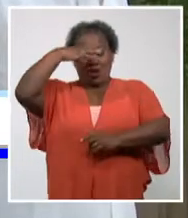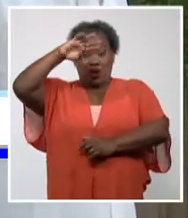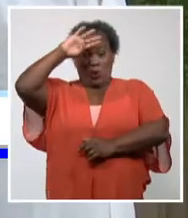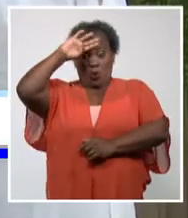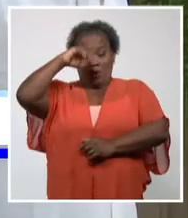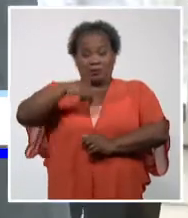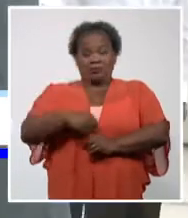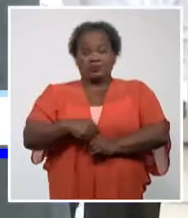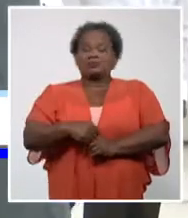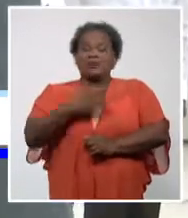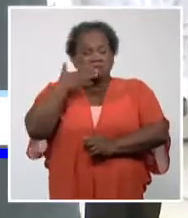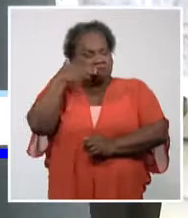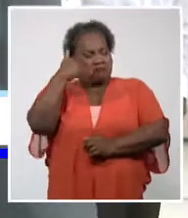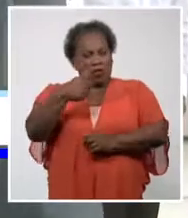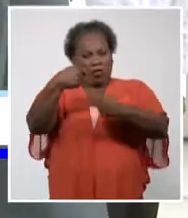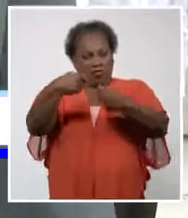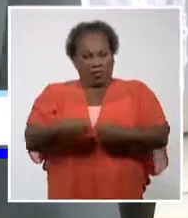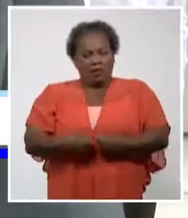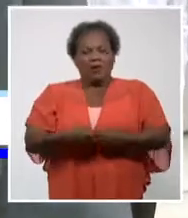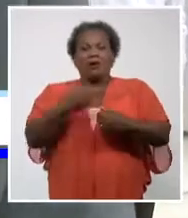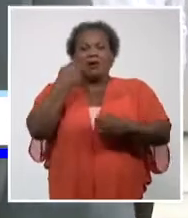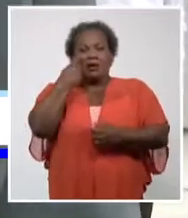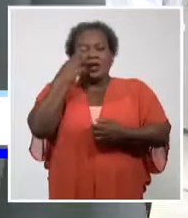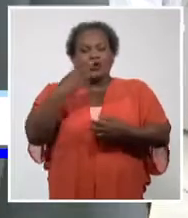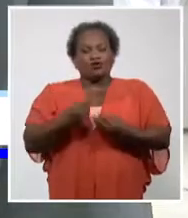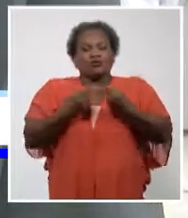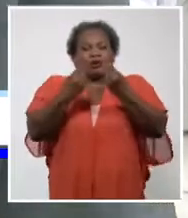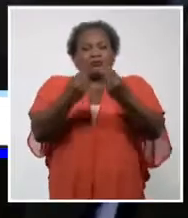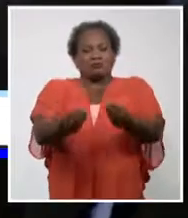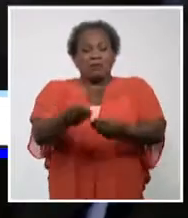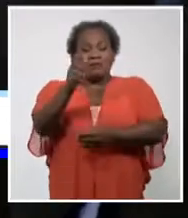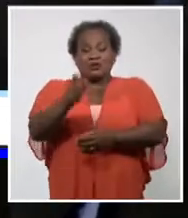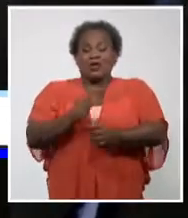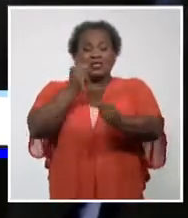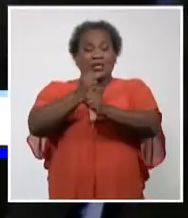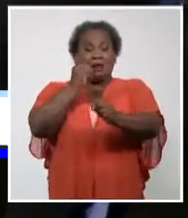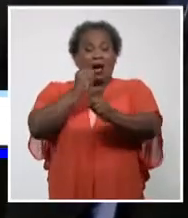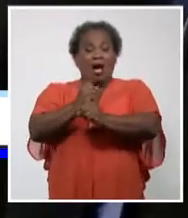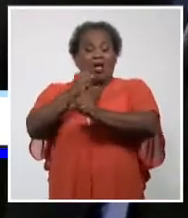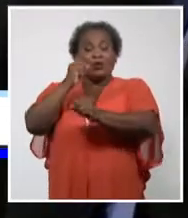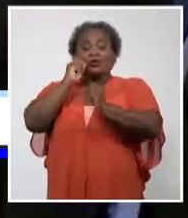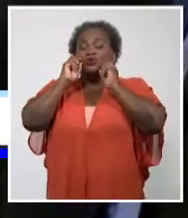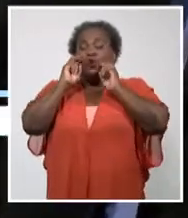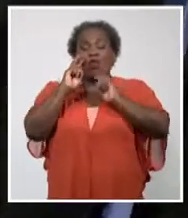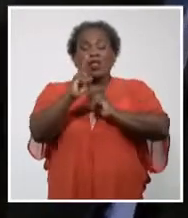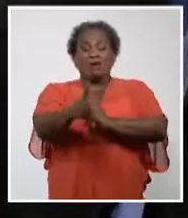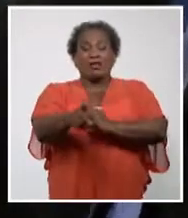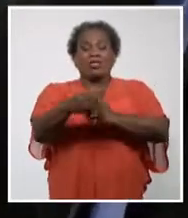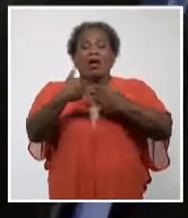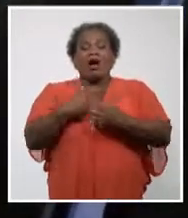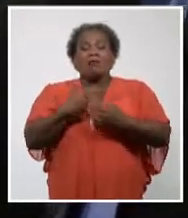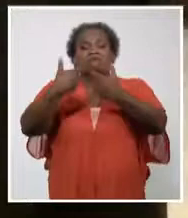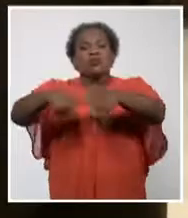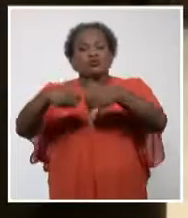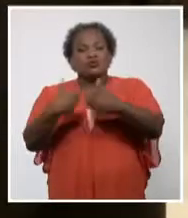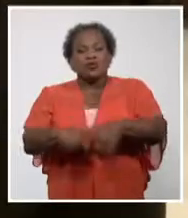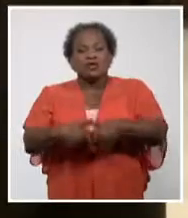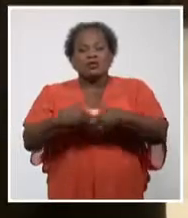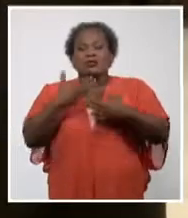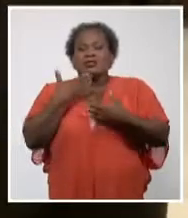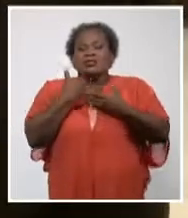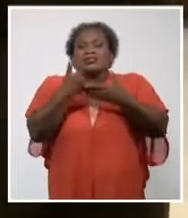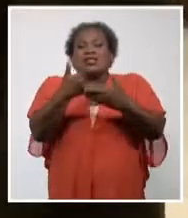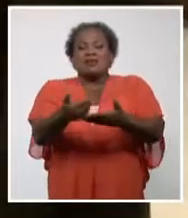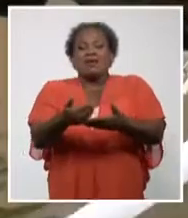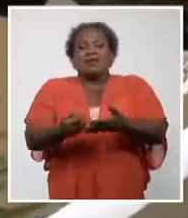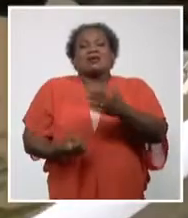reconocer a quienes desde el trabajo dedican su vida a producir servir y crear para toda